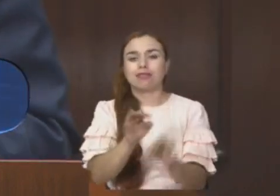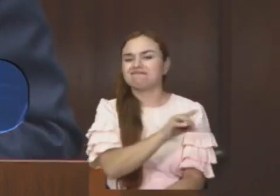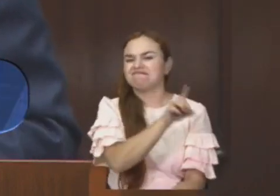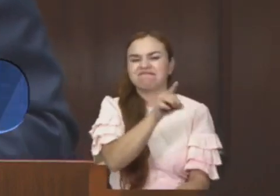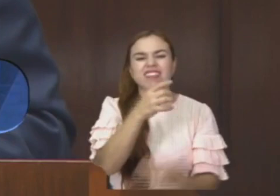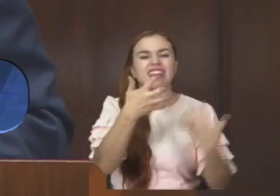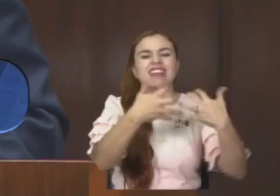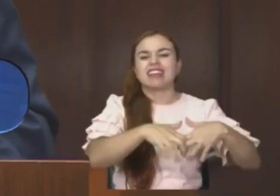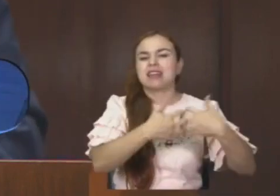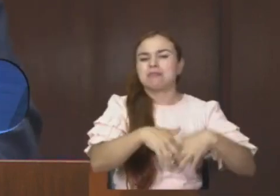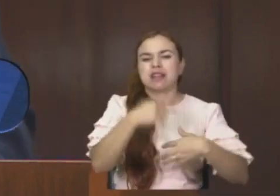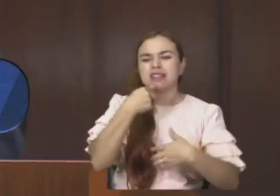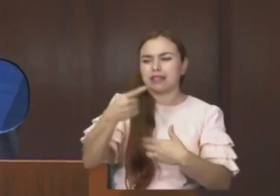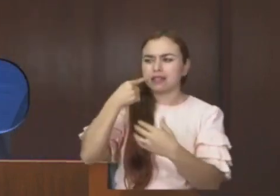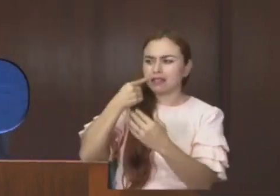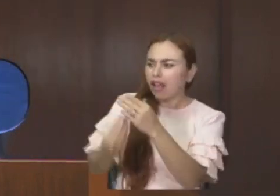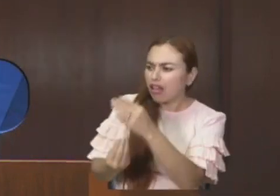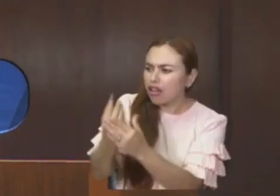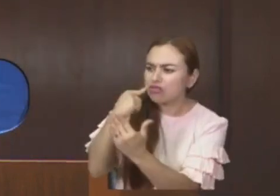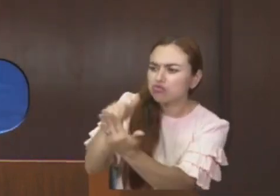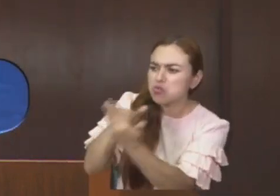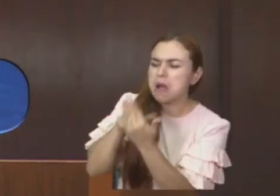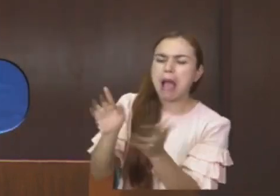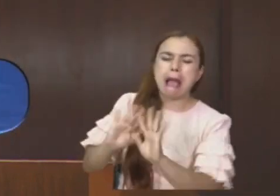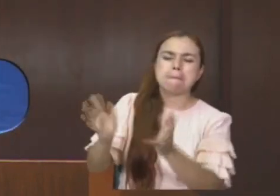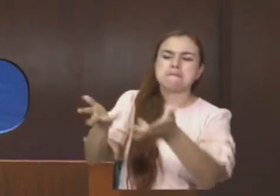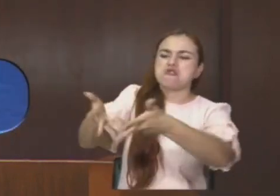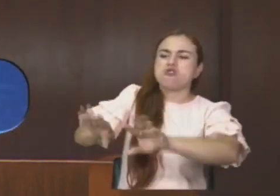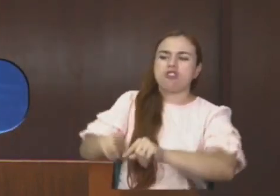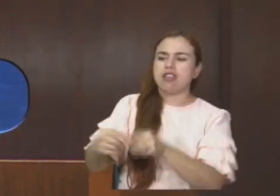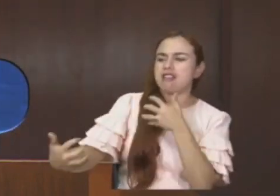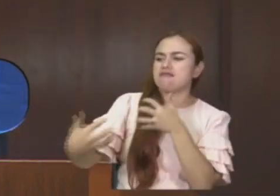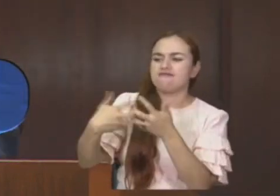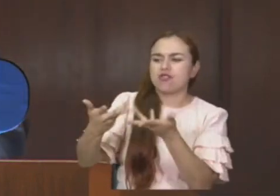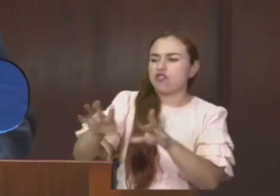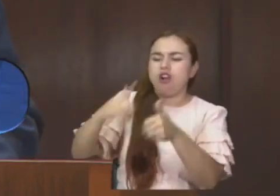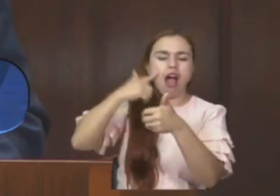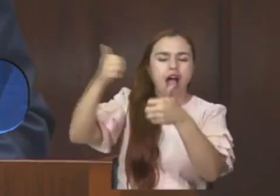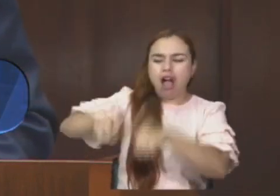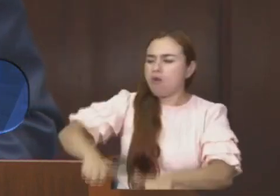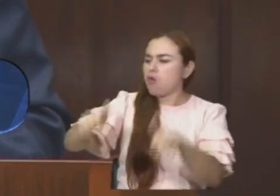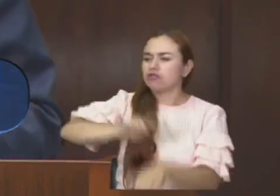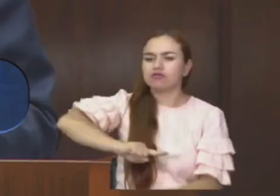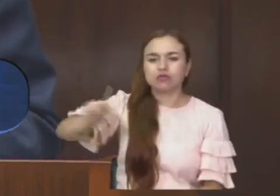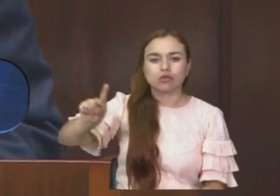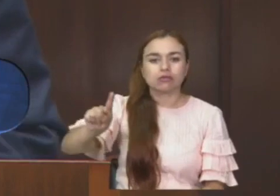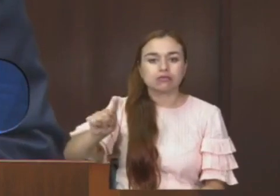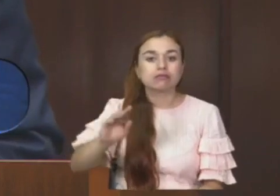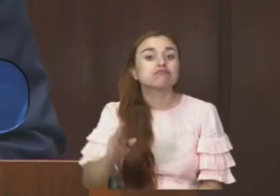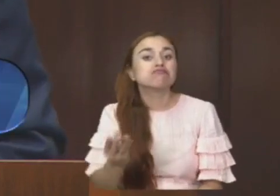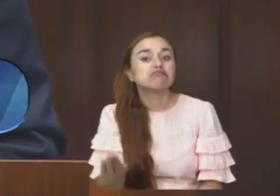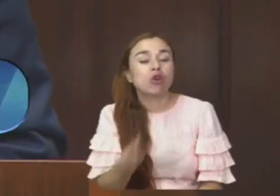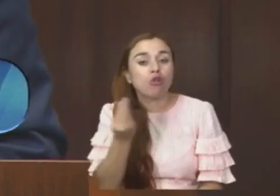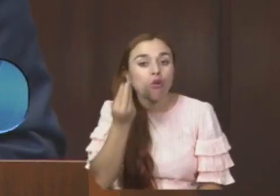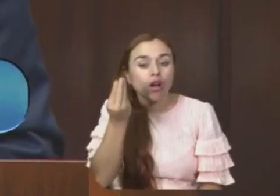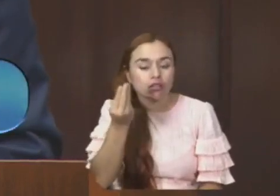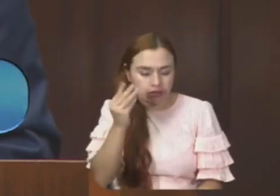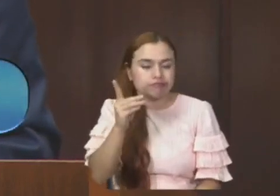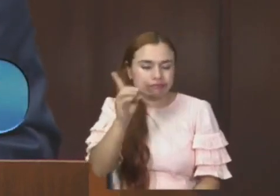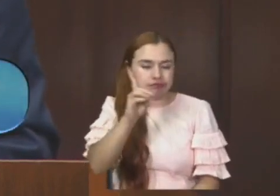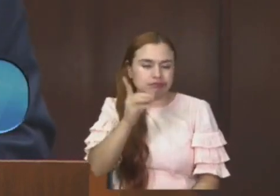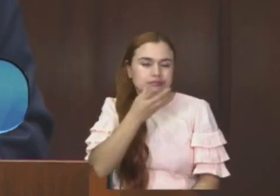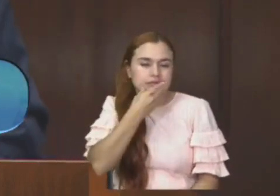aceptar el borrador del nuevo contrato que se redactó. Ese proceso culminó el 14 de diciembre. En los años 2021 y